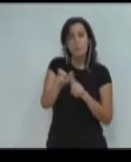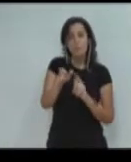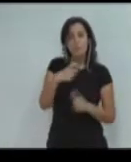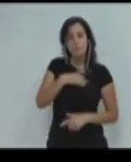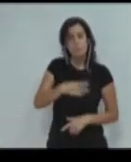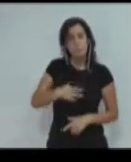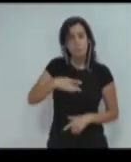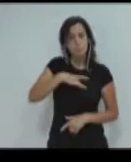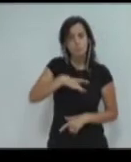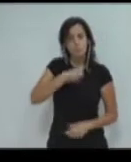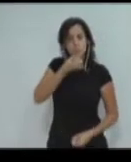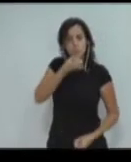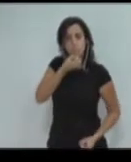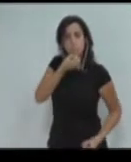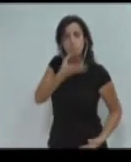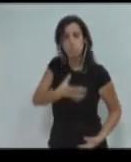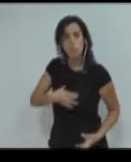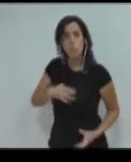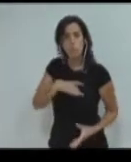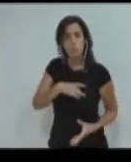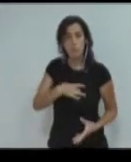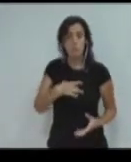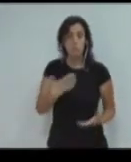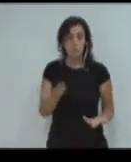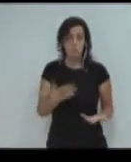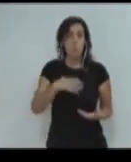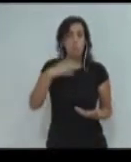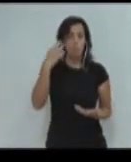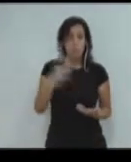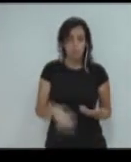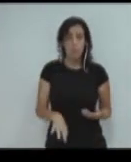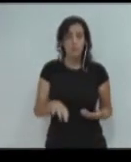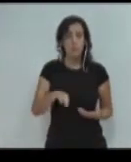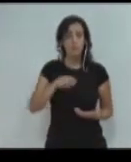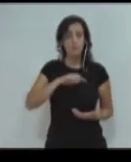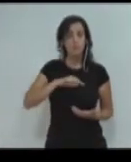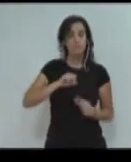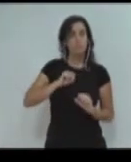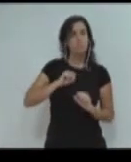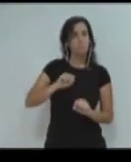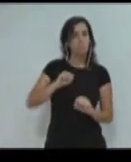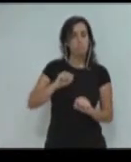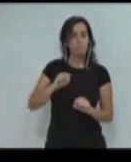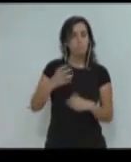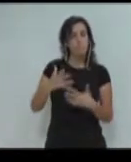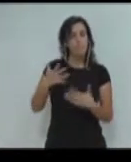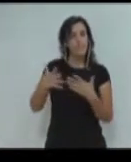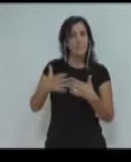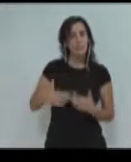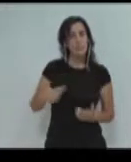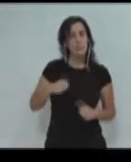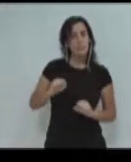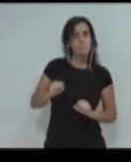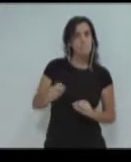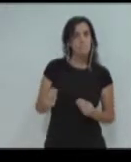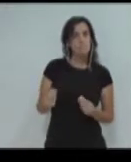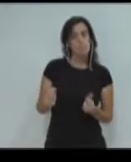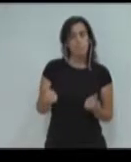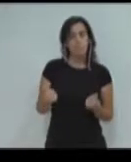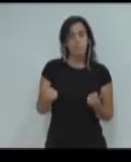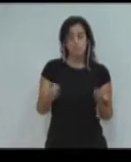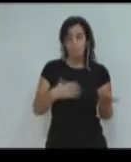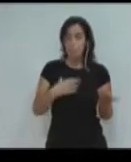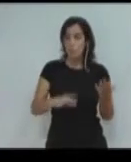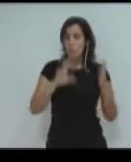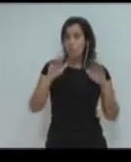pronunciar, entonces posiblemente se generará un sentimiento de rechazo hacia ese texto y posiblemente